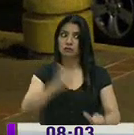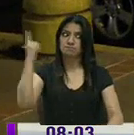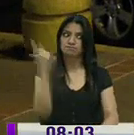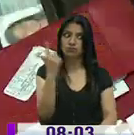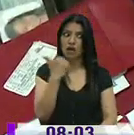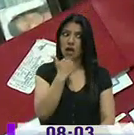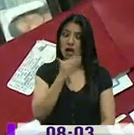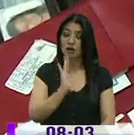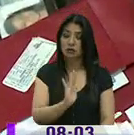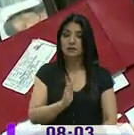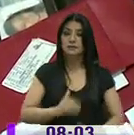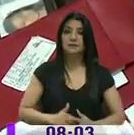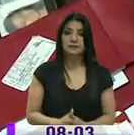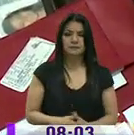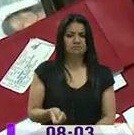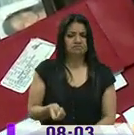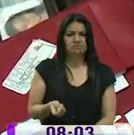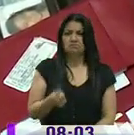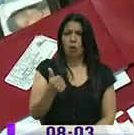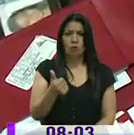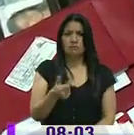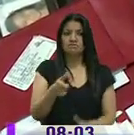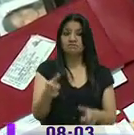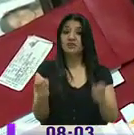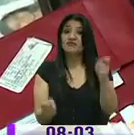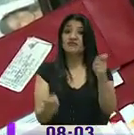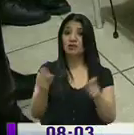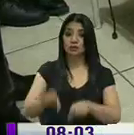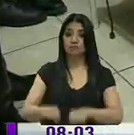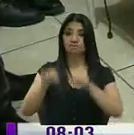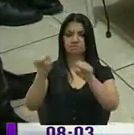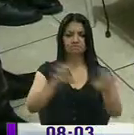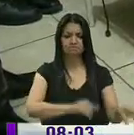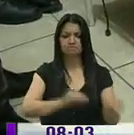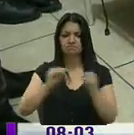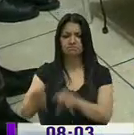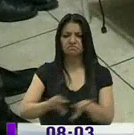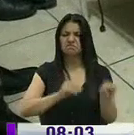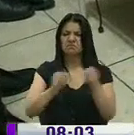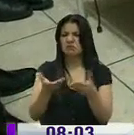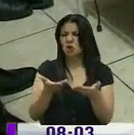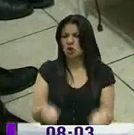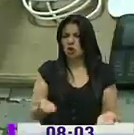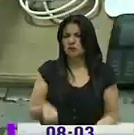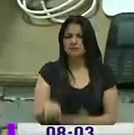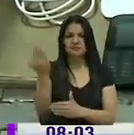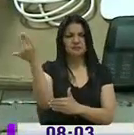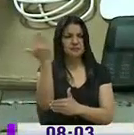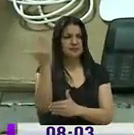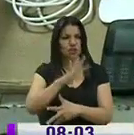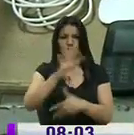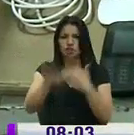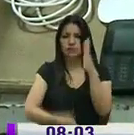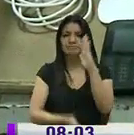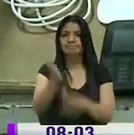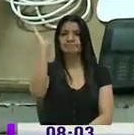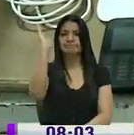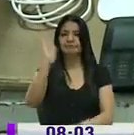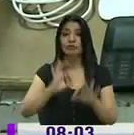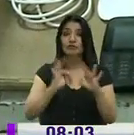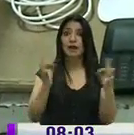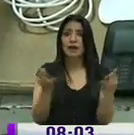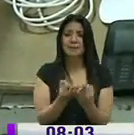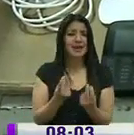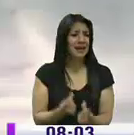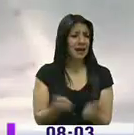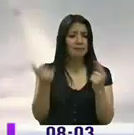un par de minutos se embarcaron en él y lo que andaban televisores y otros artículos electrónicos y se fueron a mí afectada pidió